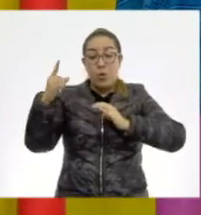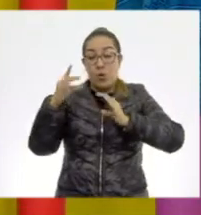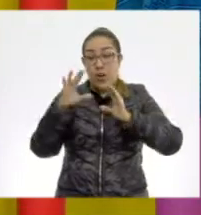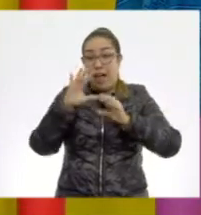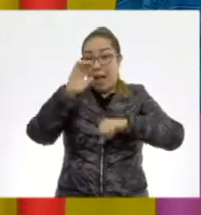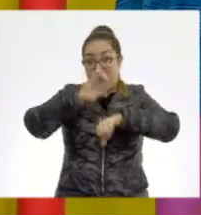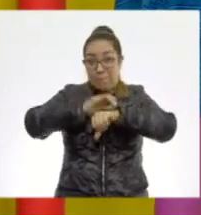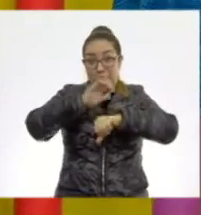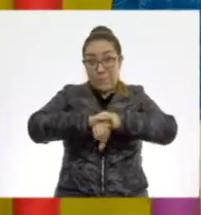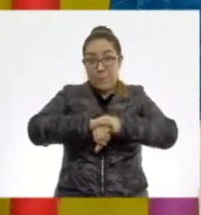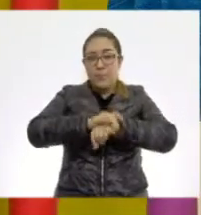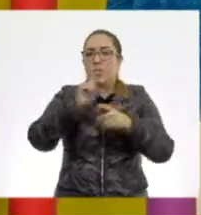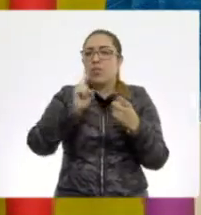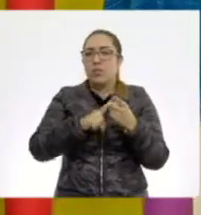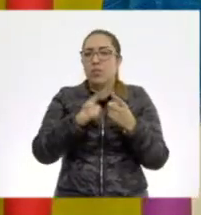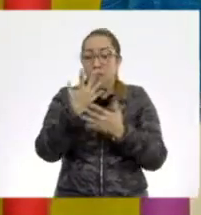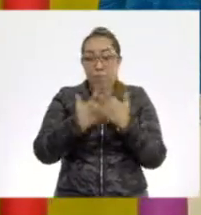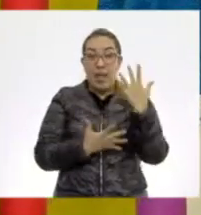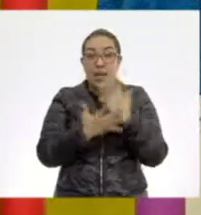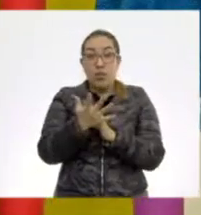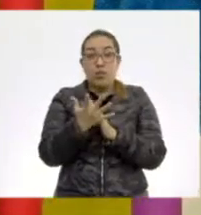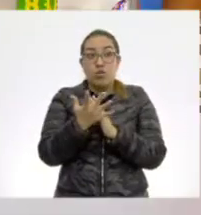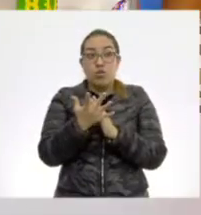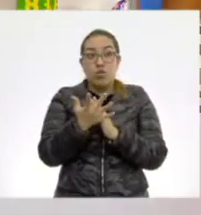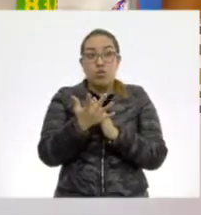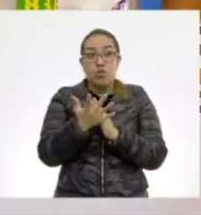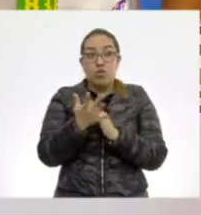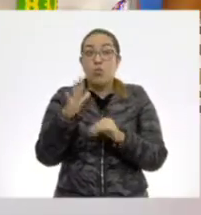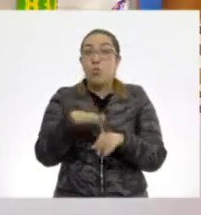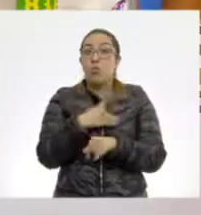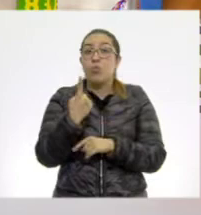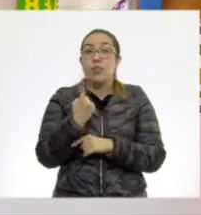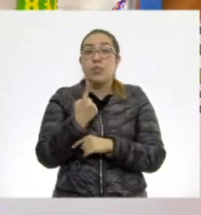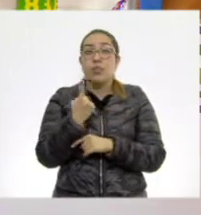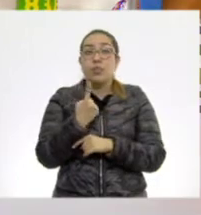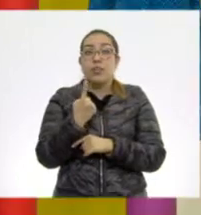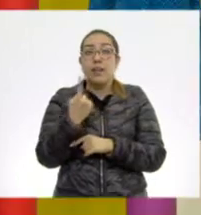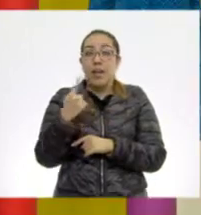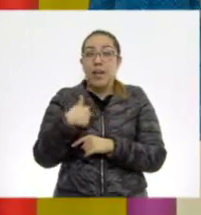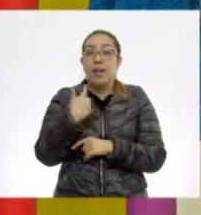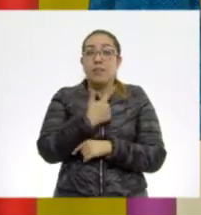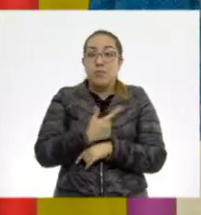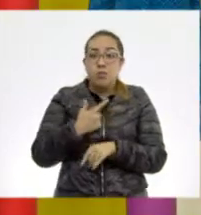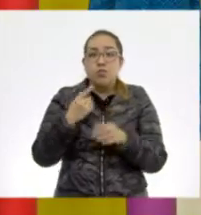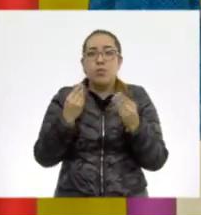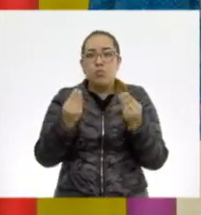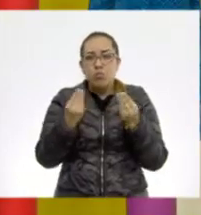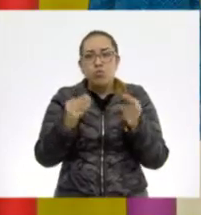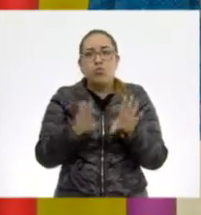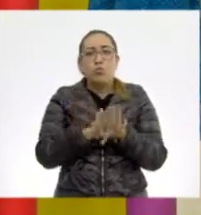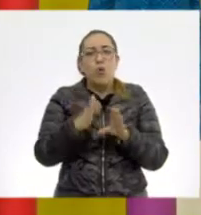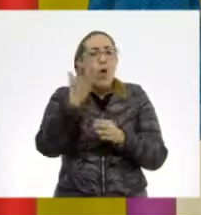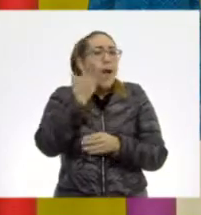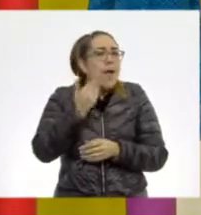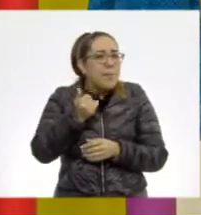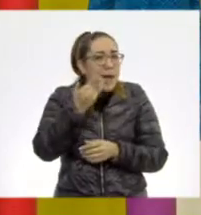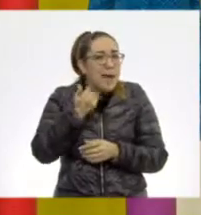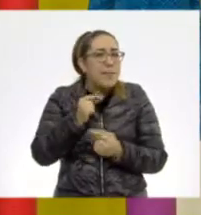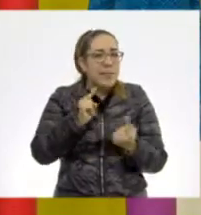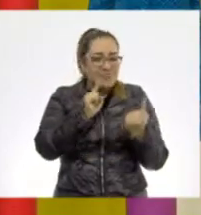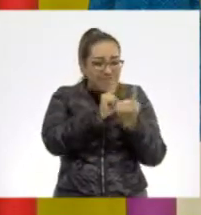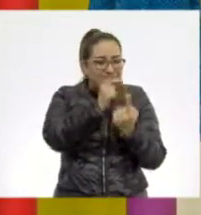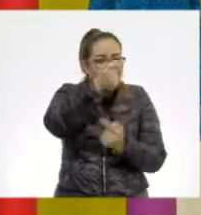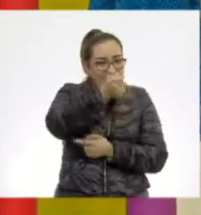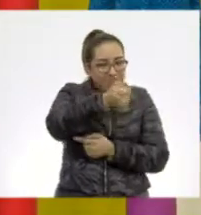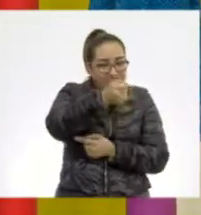amistoso en mi mano porque me gusta mucho... ser amable y saludarlos, así. Muy